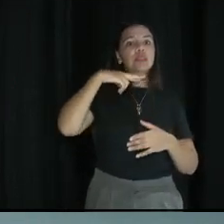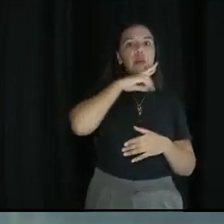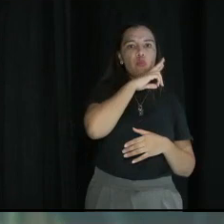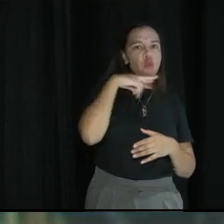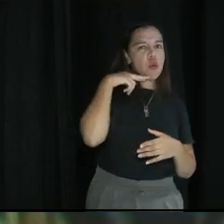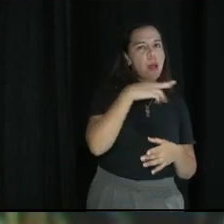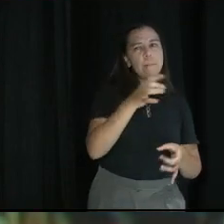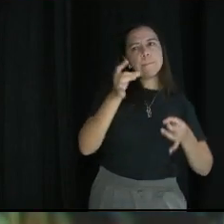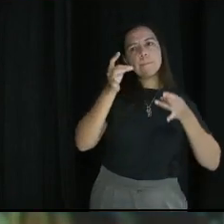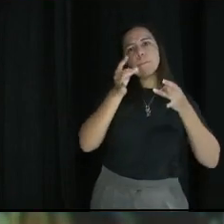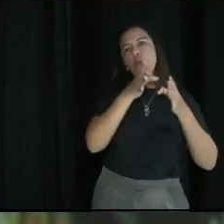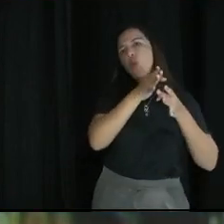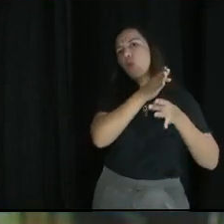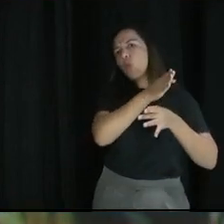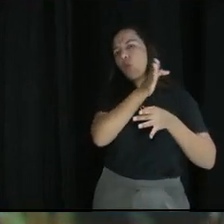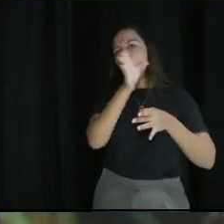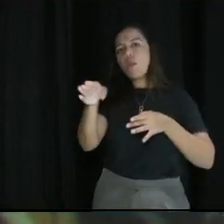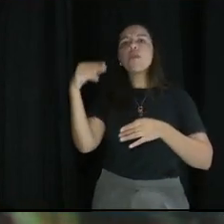la ciudad de Morelia.